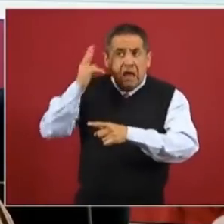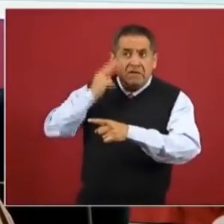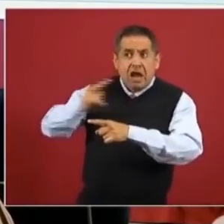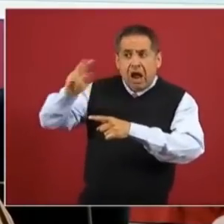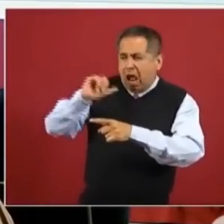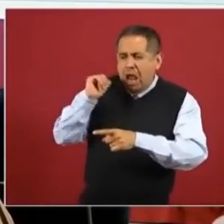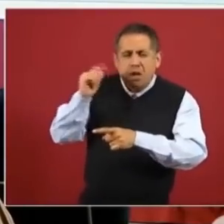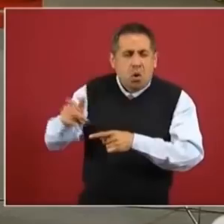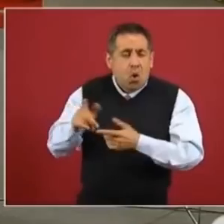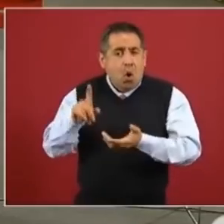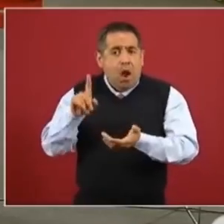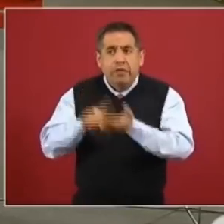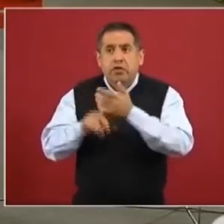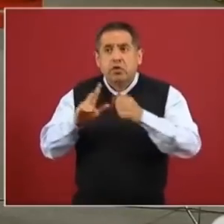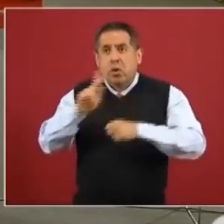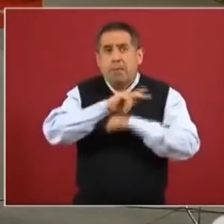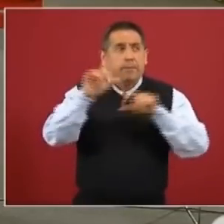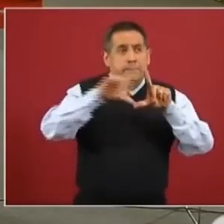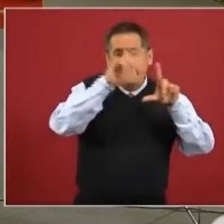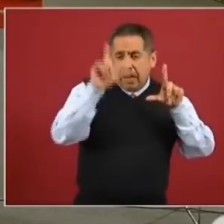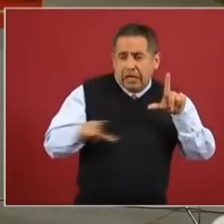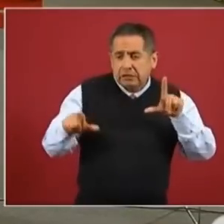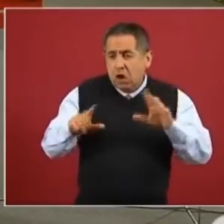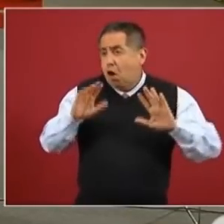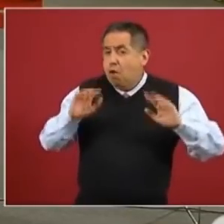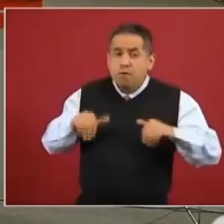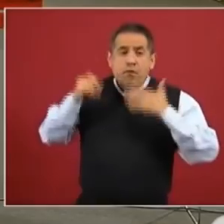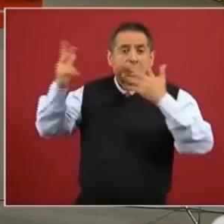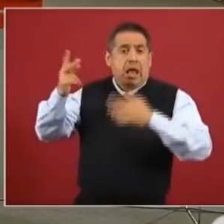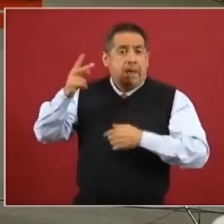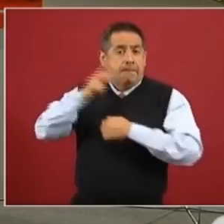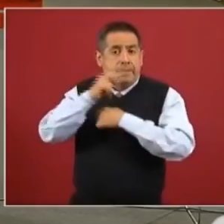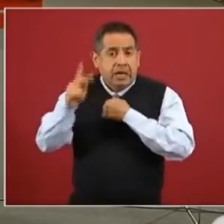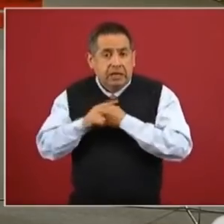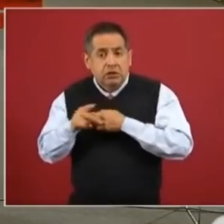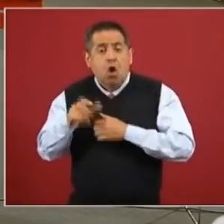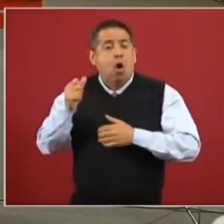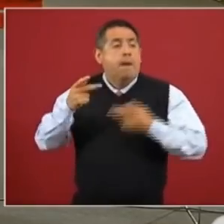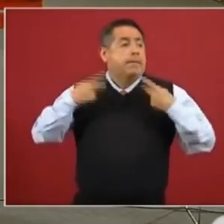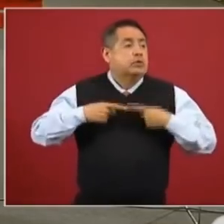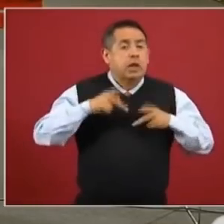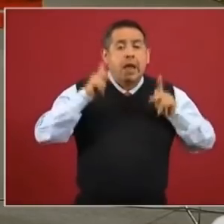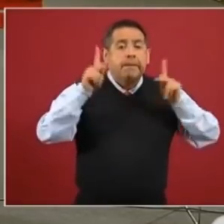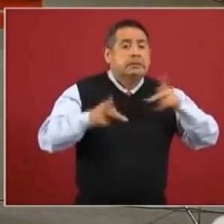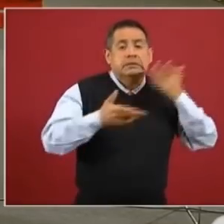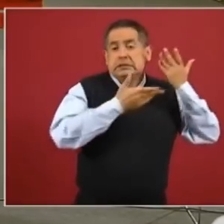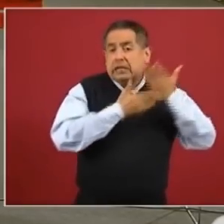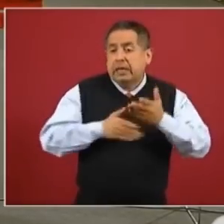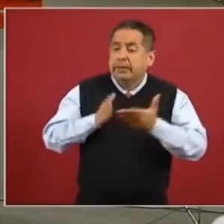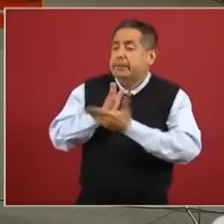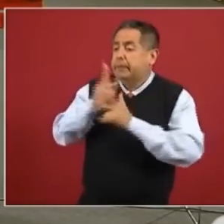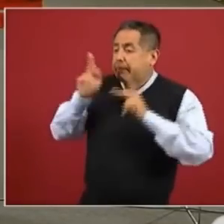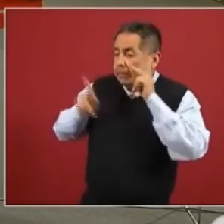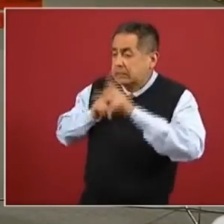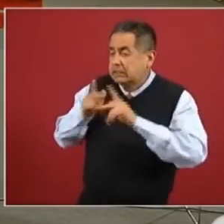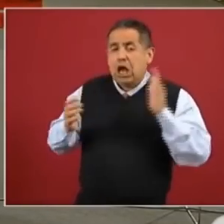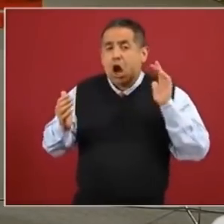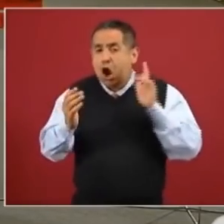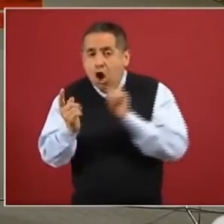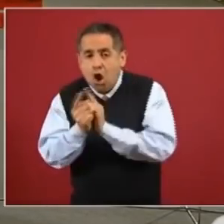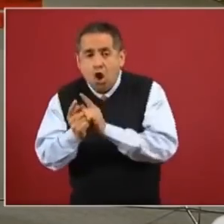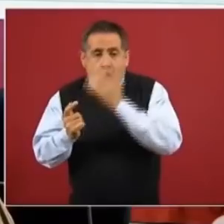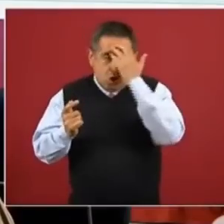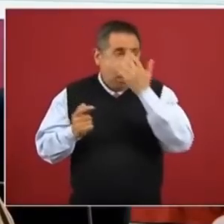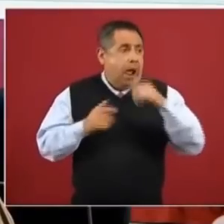lugar dentro del país, fuera del país, recibí alguna visita, vino algún pariente, algún